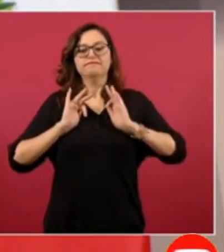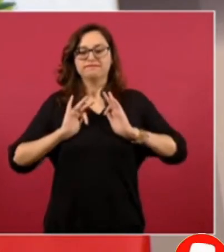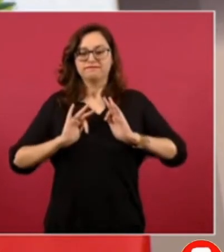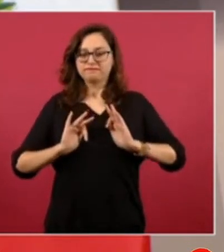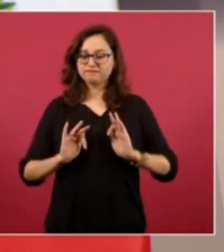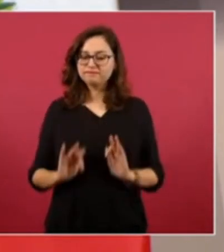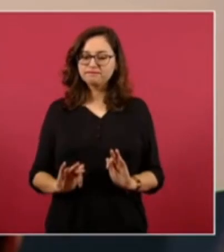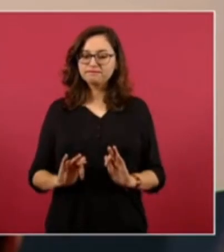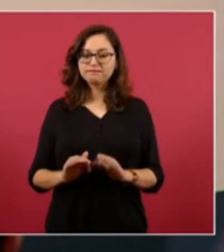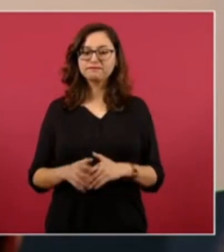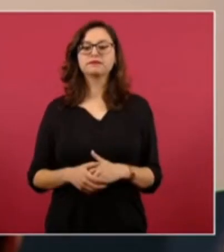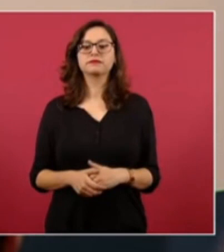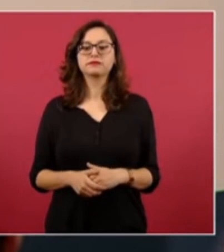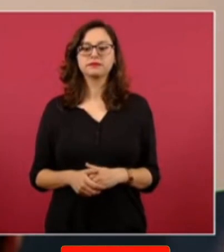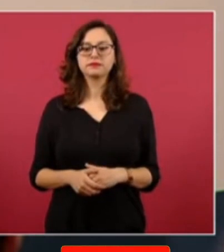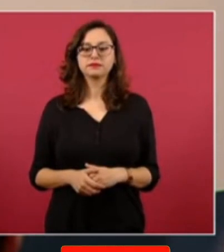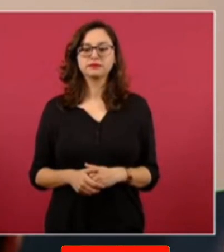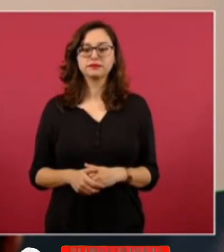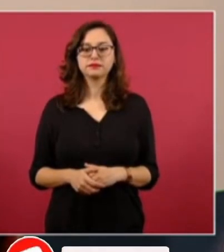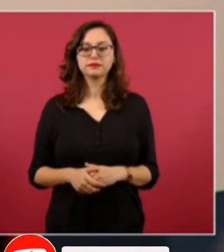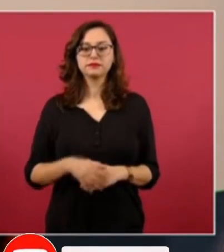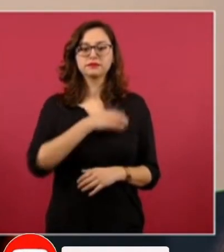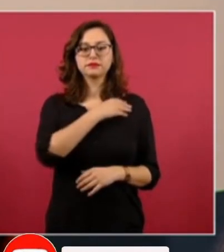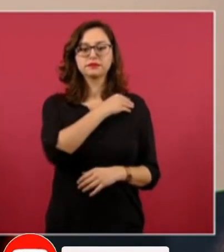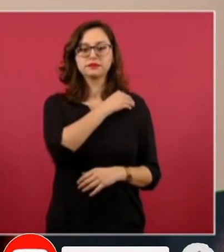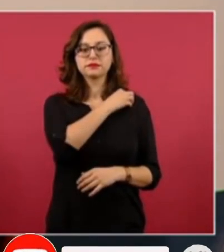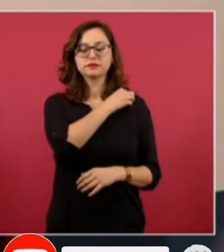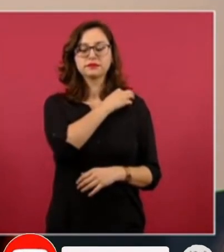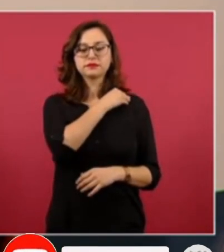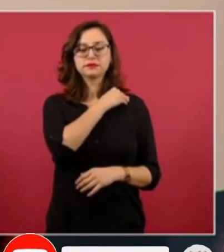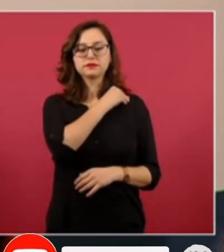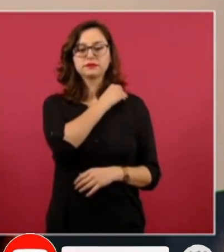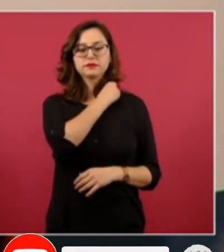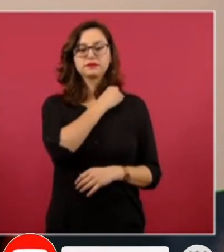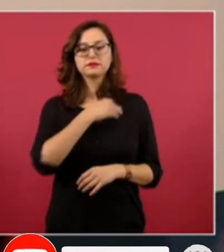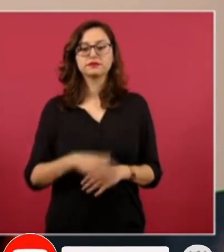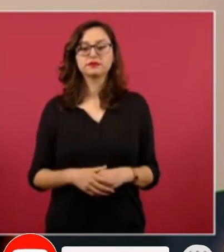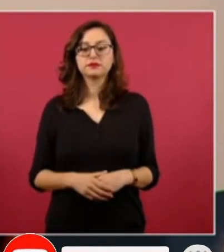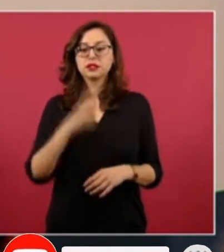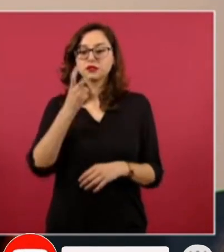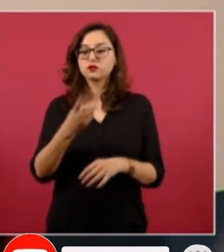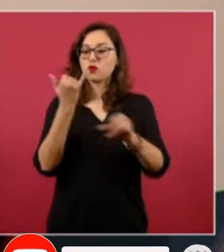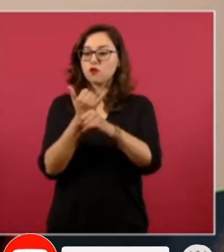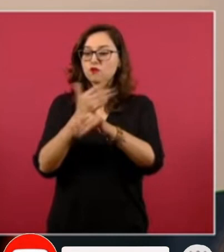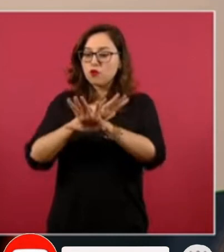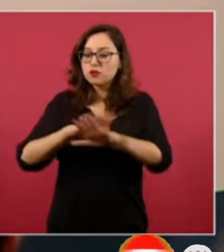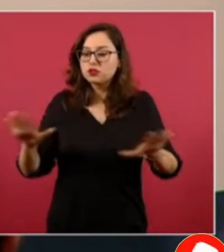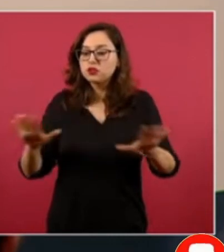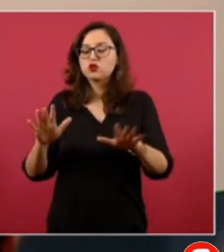Son de los datos básicos de los que